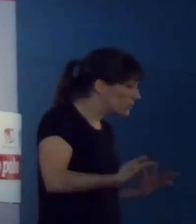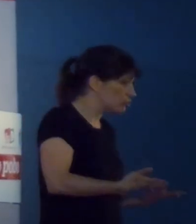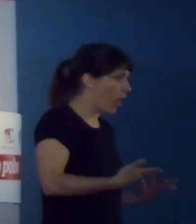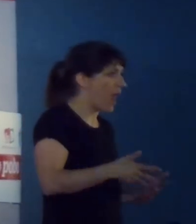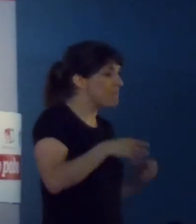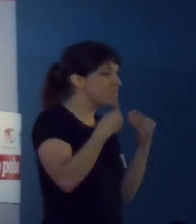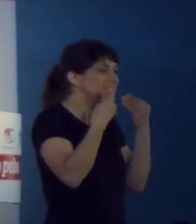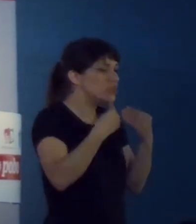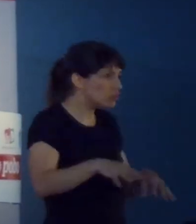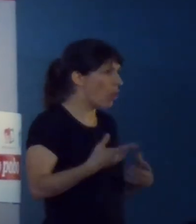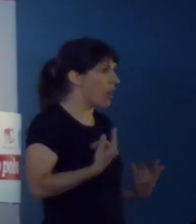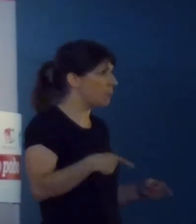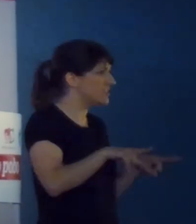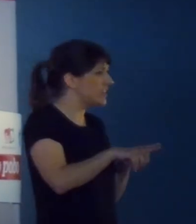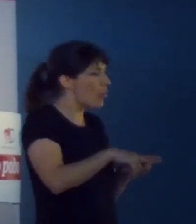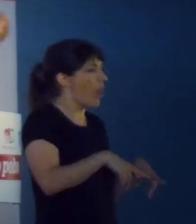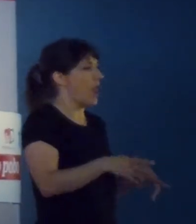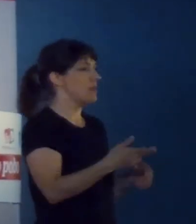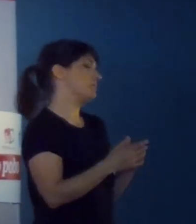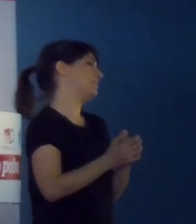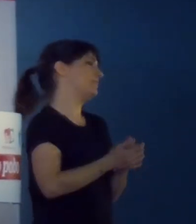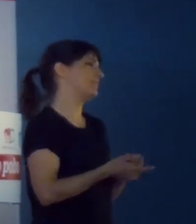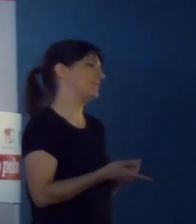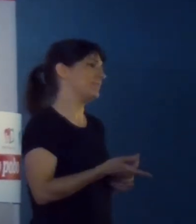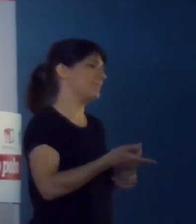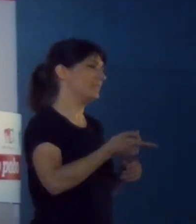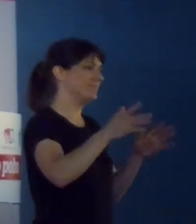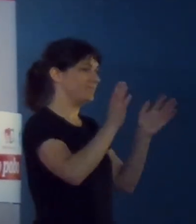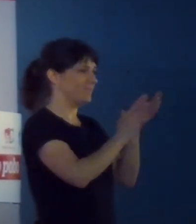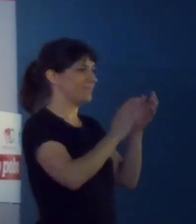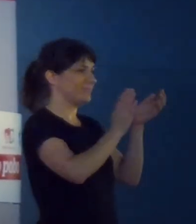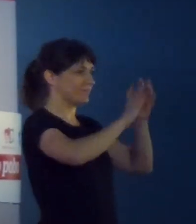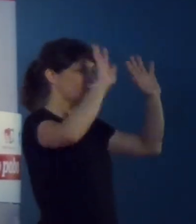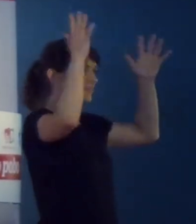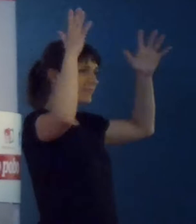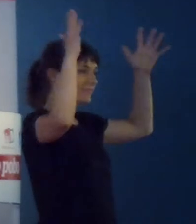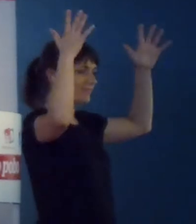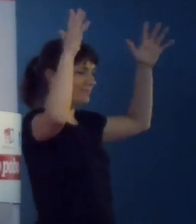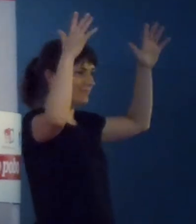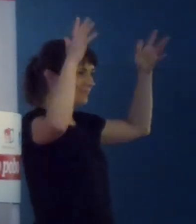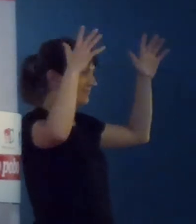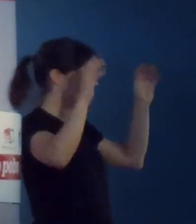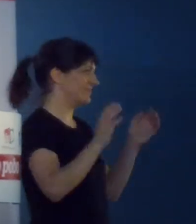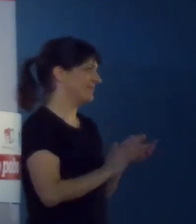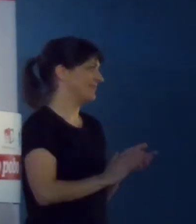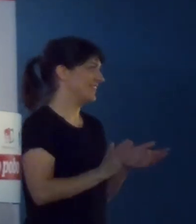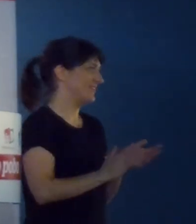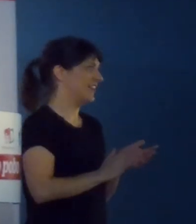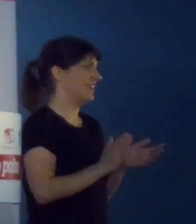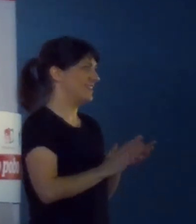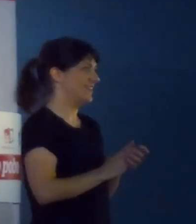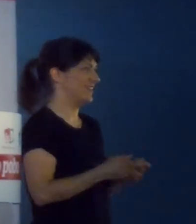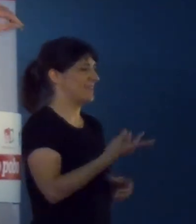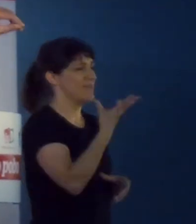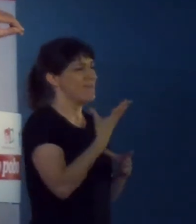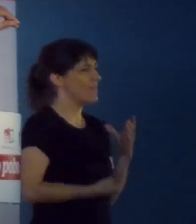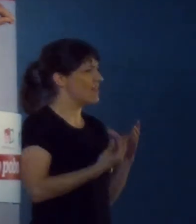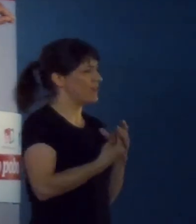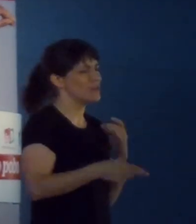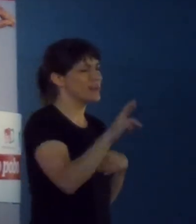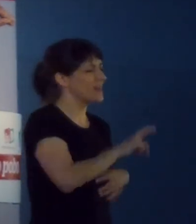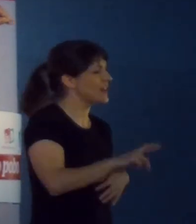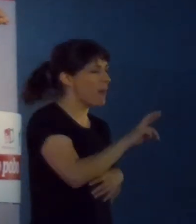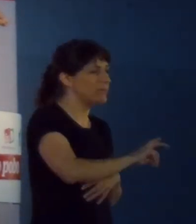historia, e temos que aprender dos erros, os erros cometidos, e non repetidos. Por eso é fundamental que ninguén se